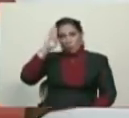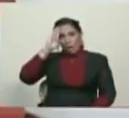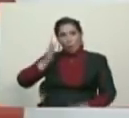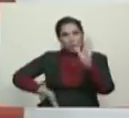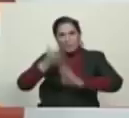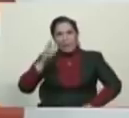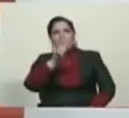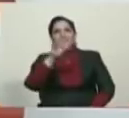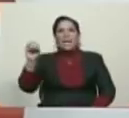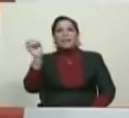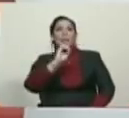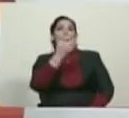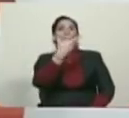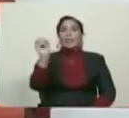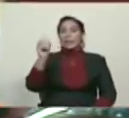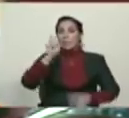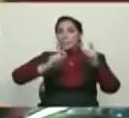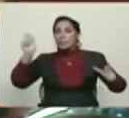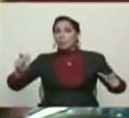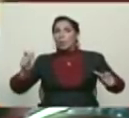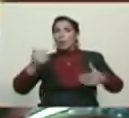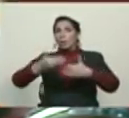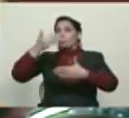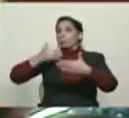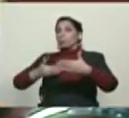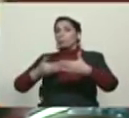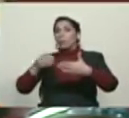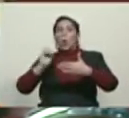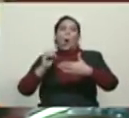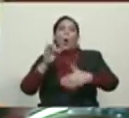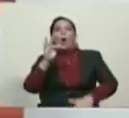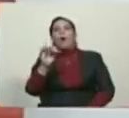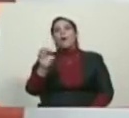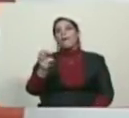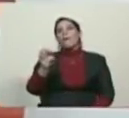20, 30 detrás. O si le pasa algo, no voy a decir a Diosdado, a Freddy, pues.